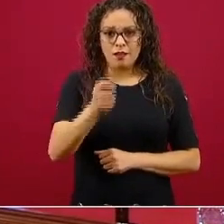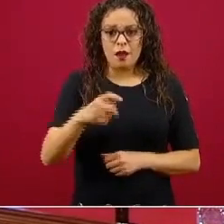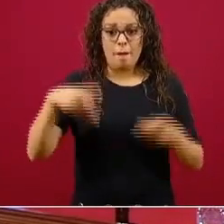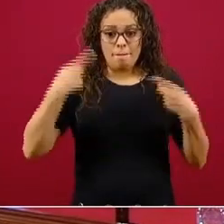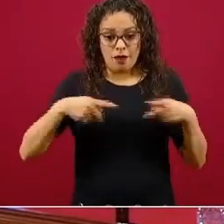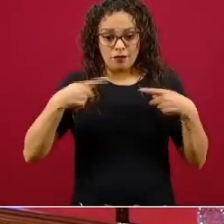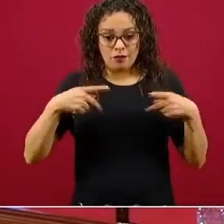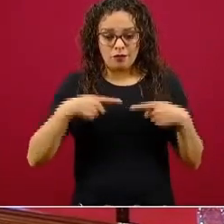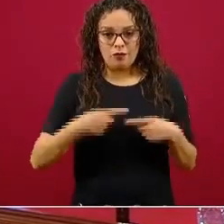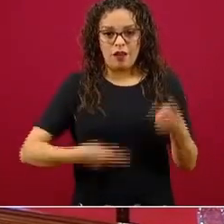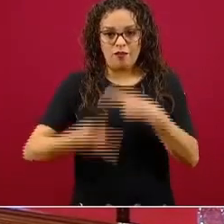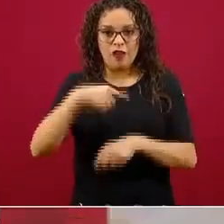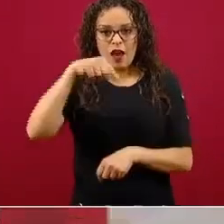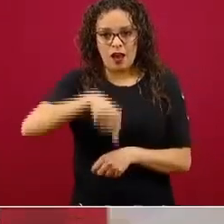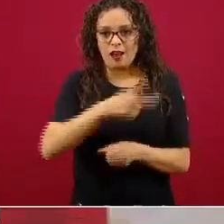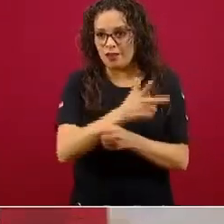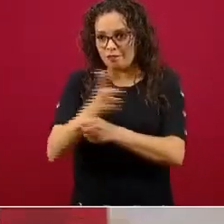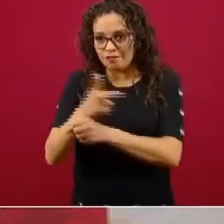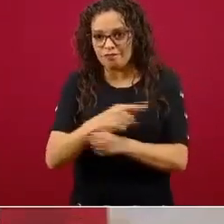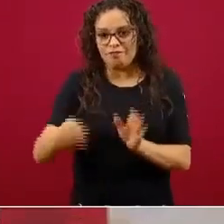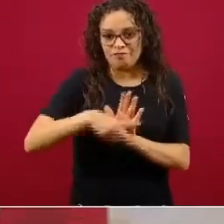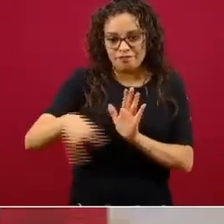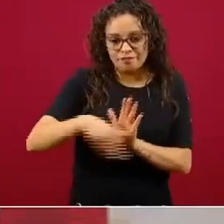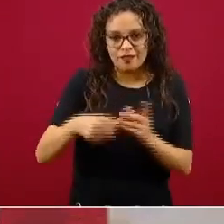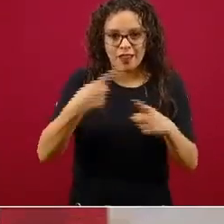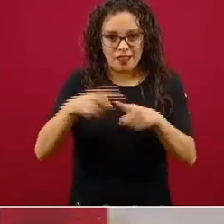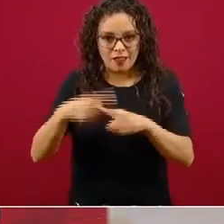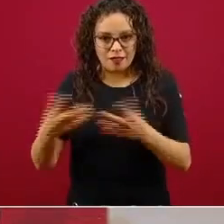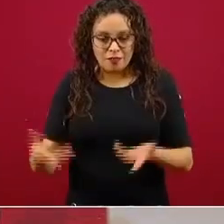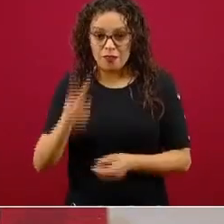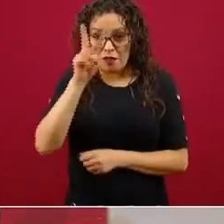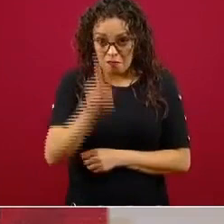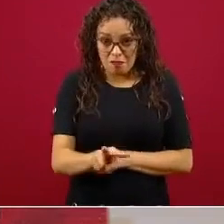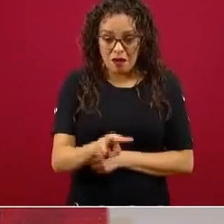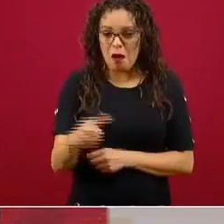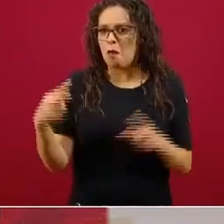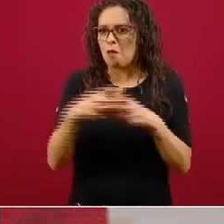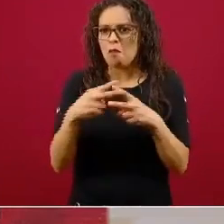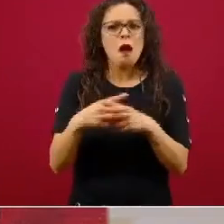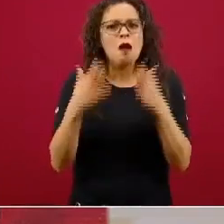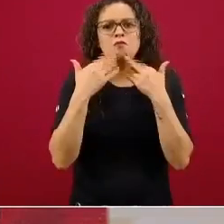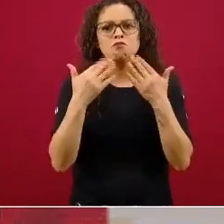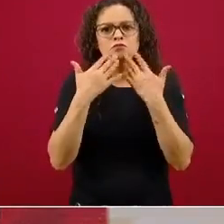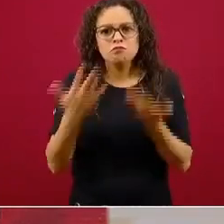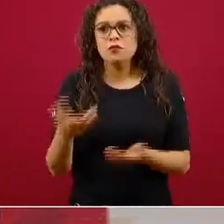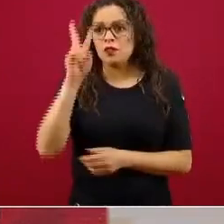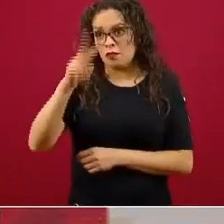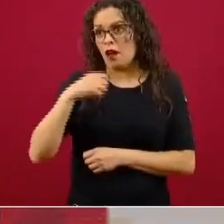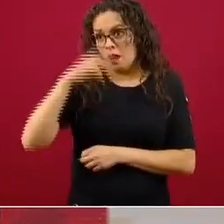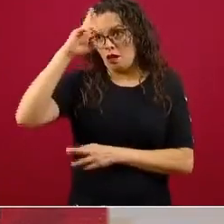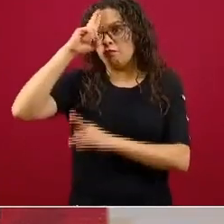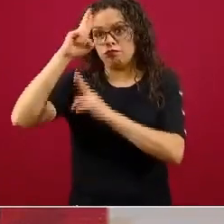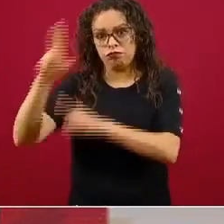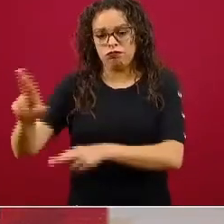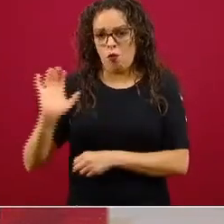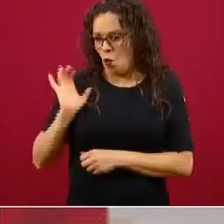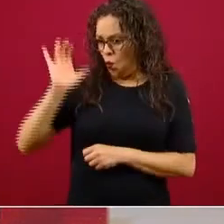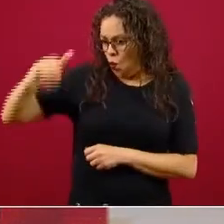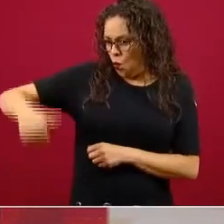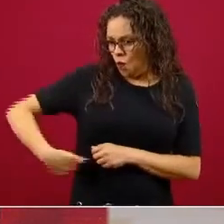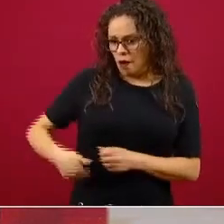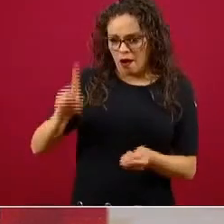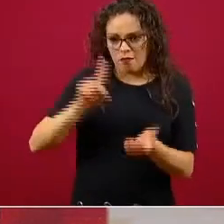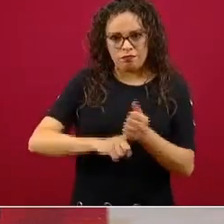expresé todo mi respeto al doctor Mario Molina, un científico que es motivo de orgullo nacional, y aprecié